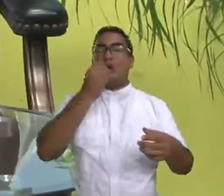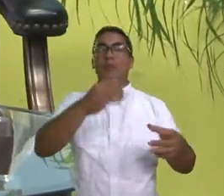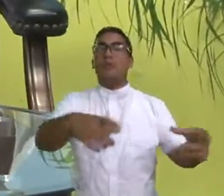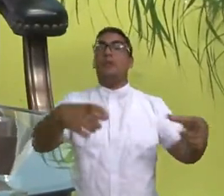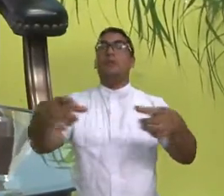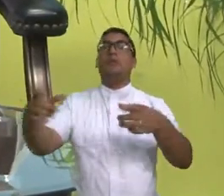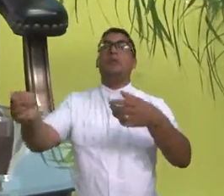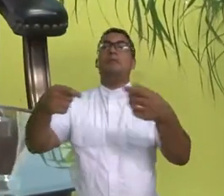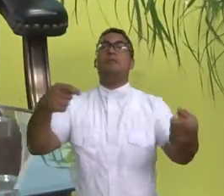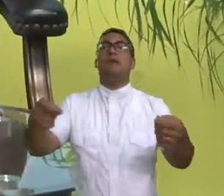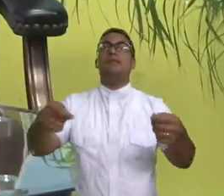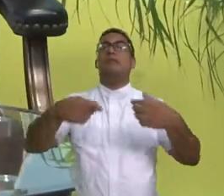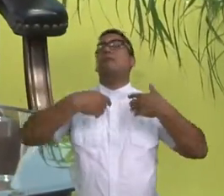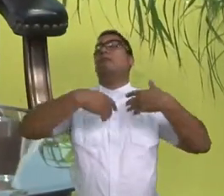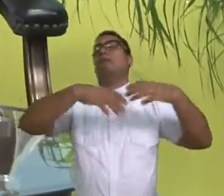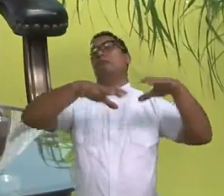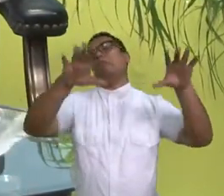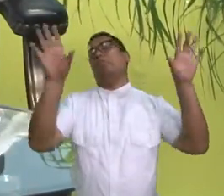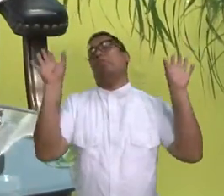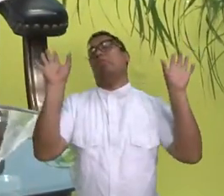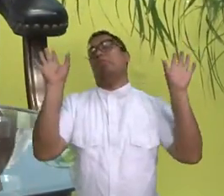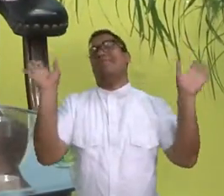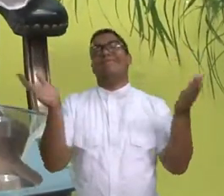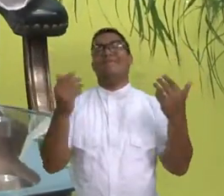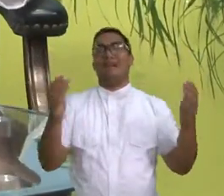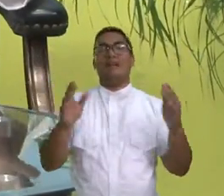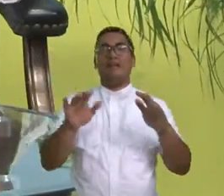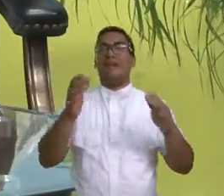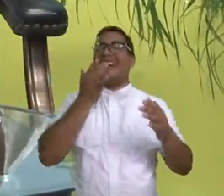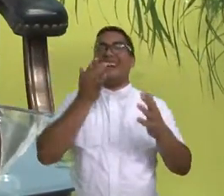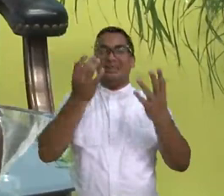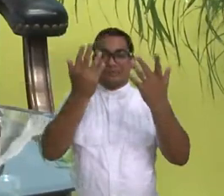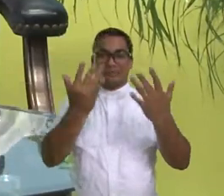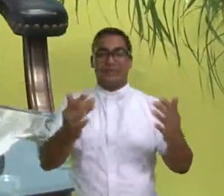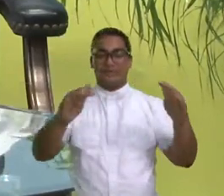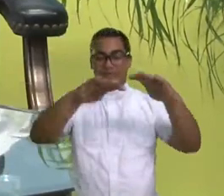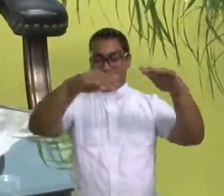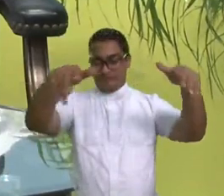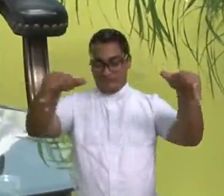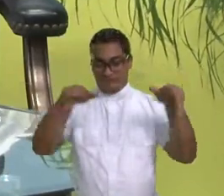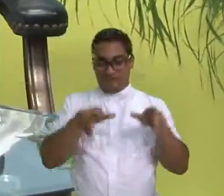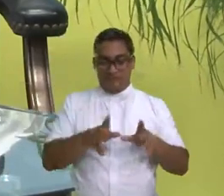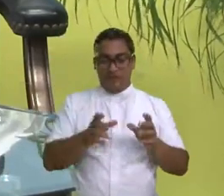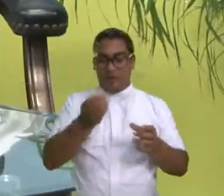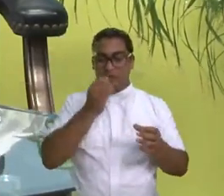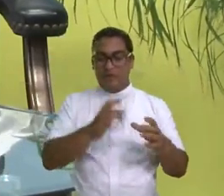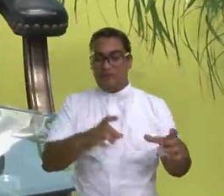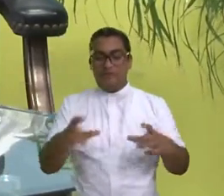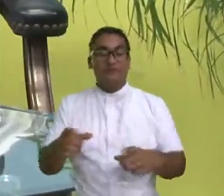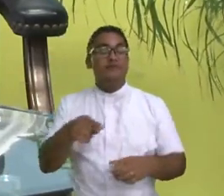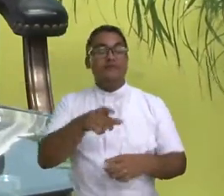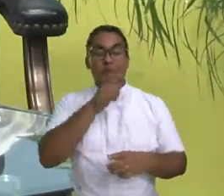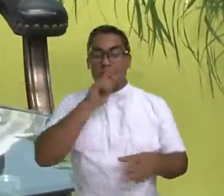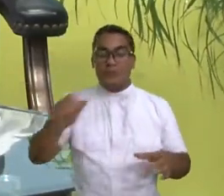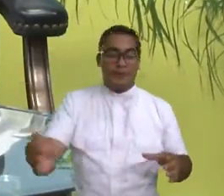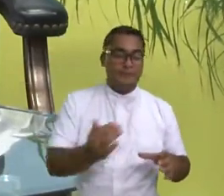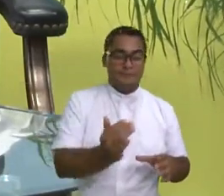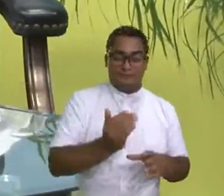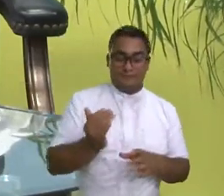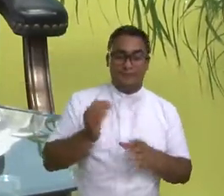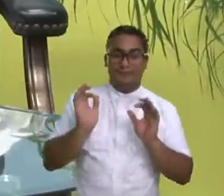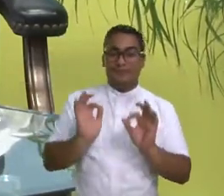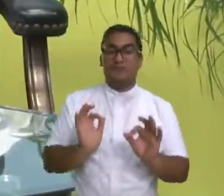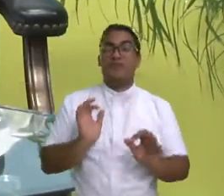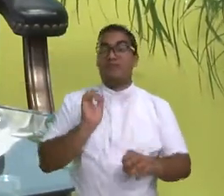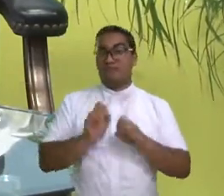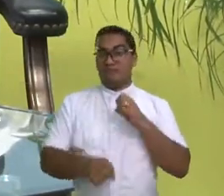lugares, hay unas cositas que tienen unas vitrinas que mantienen calientitos y higiénicos los alimentos, pero hay otros que no, entonces ellos se pueden